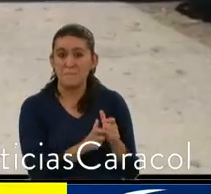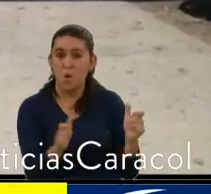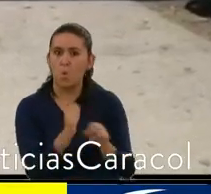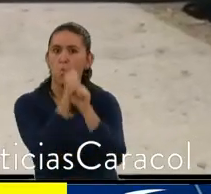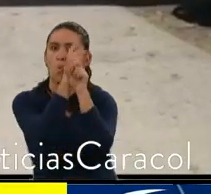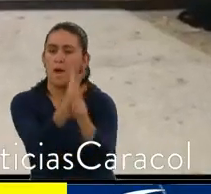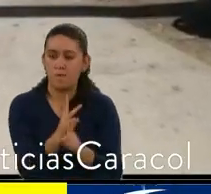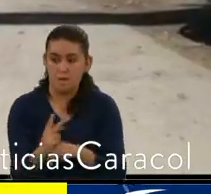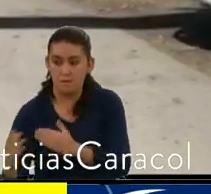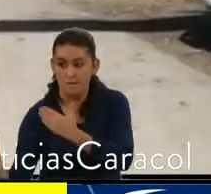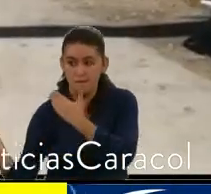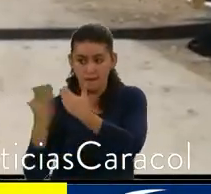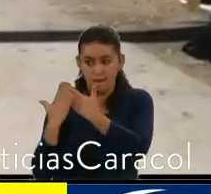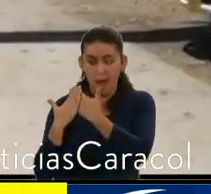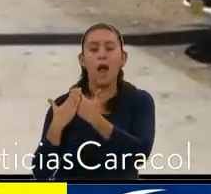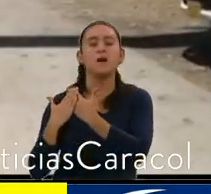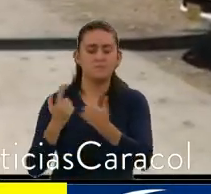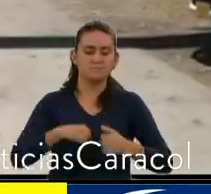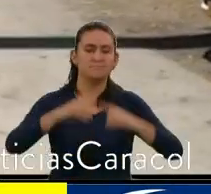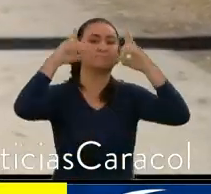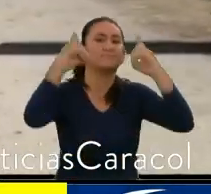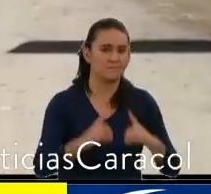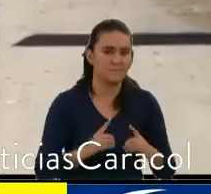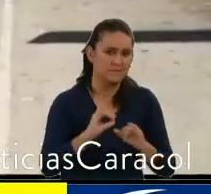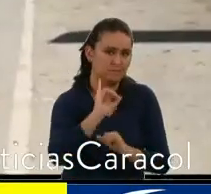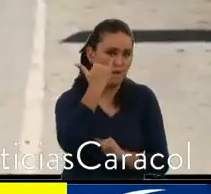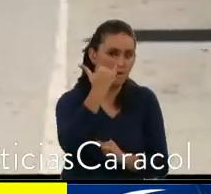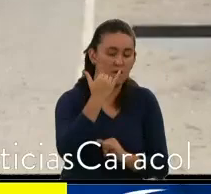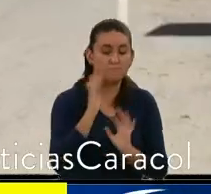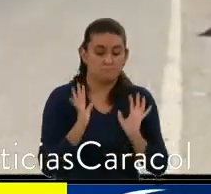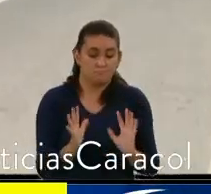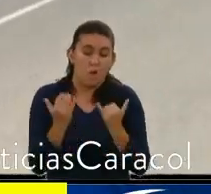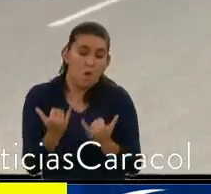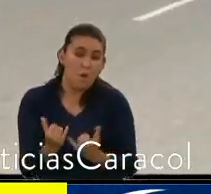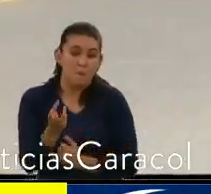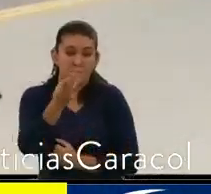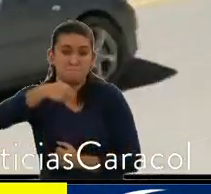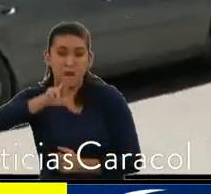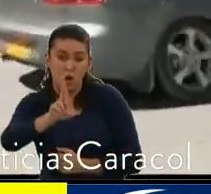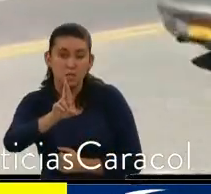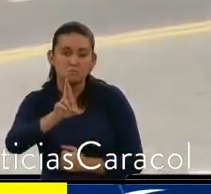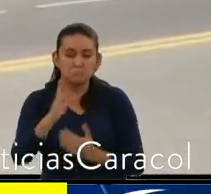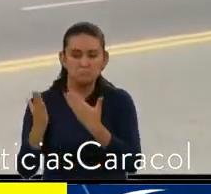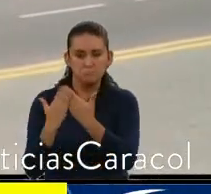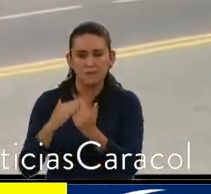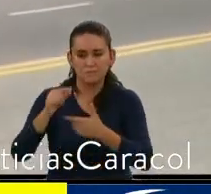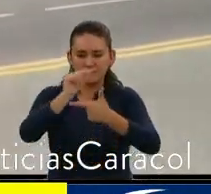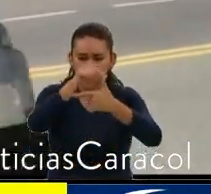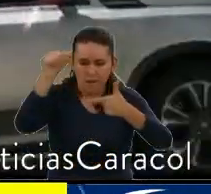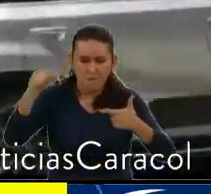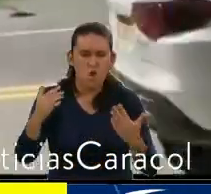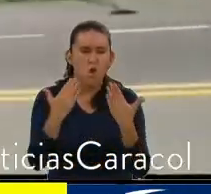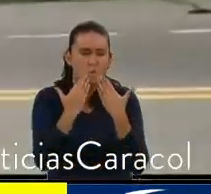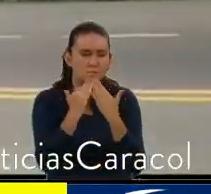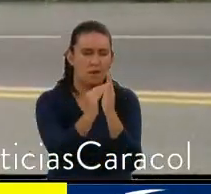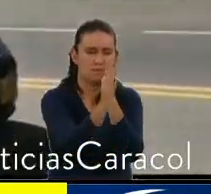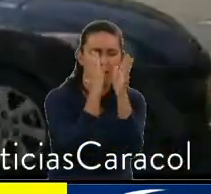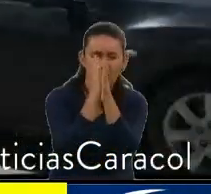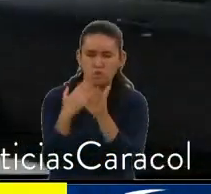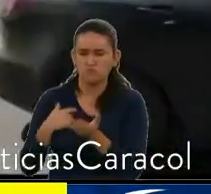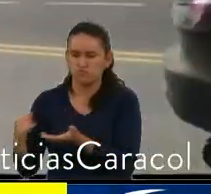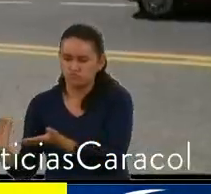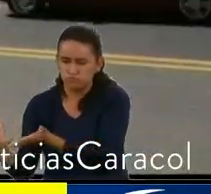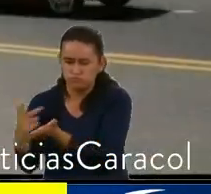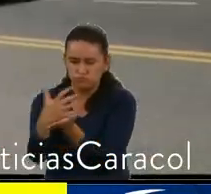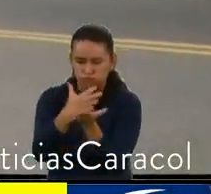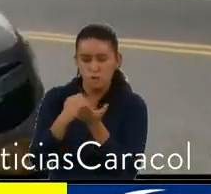es razonable y por tanto hay que tomar medidas. Este miércoles, con todos los datos, vamos a mirar qué tanto hay que tomar